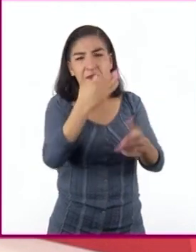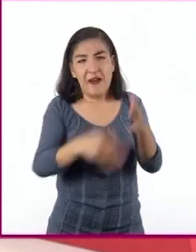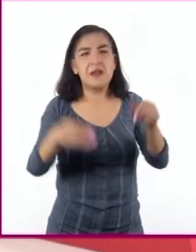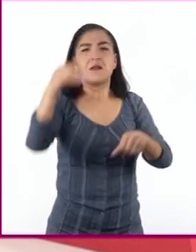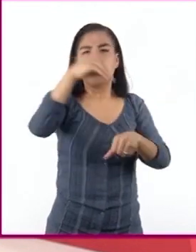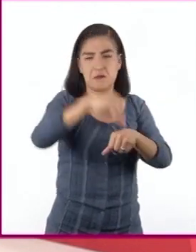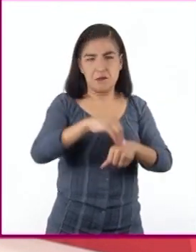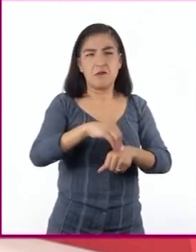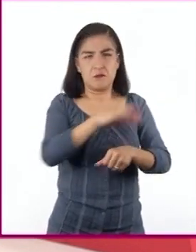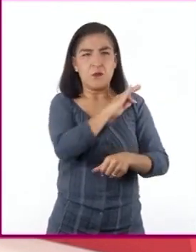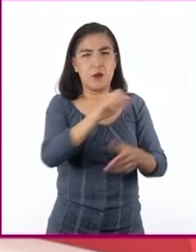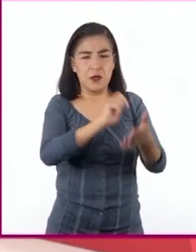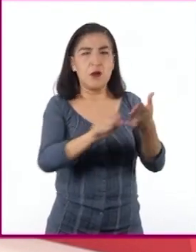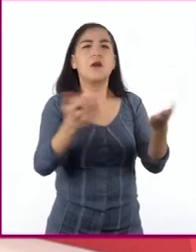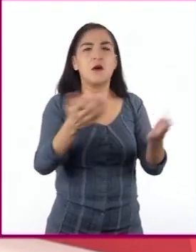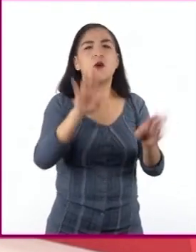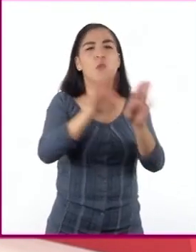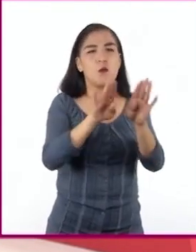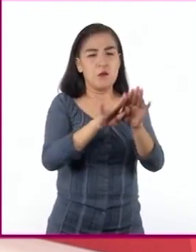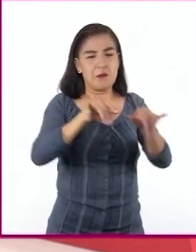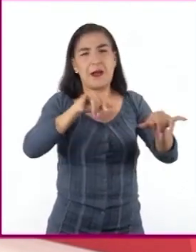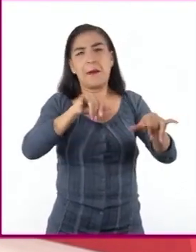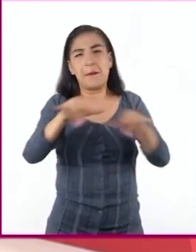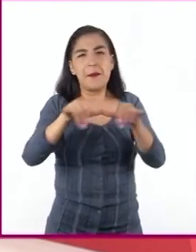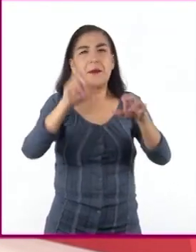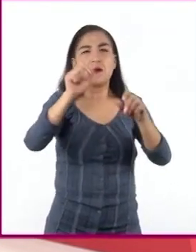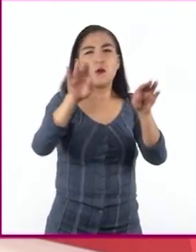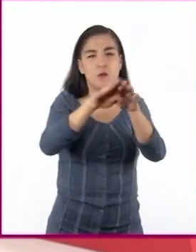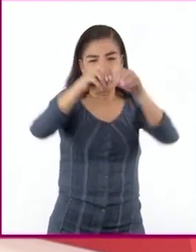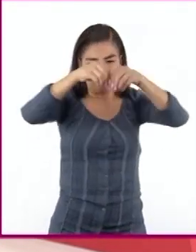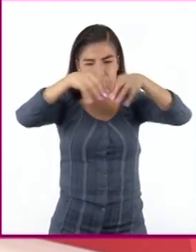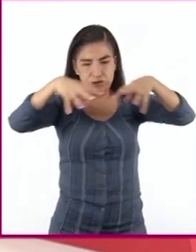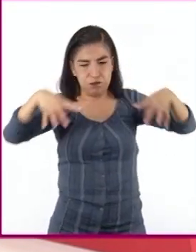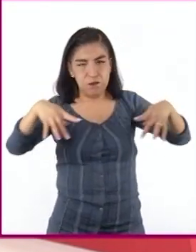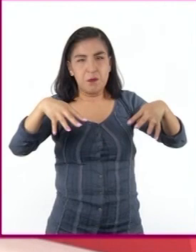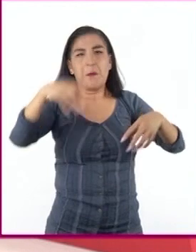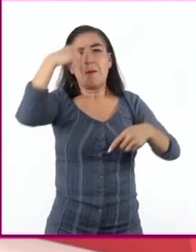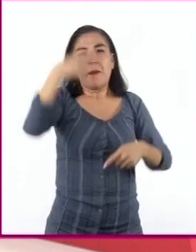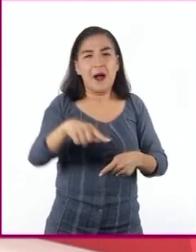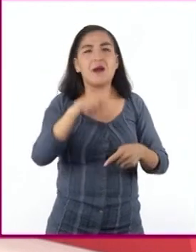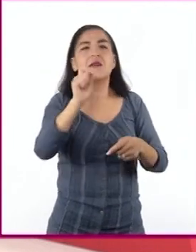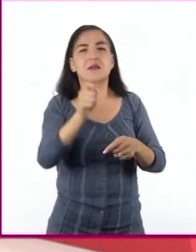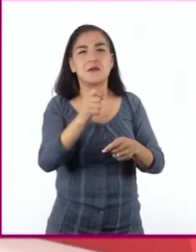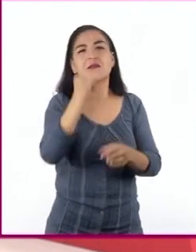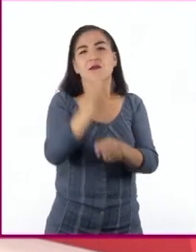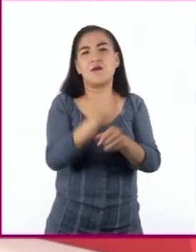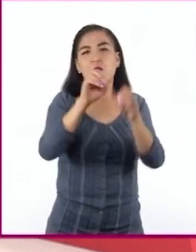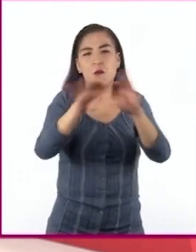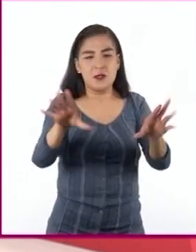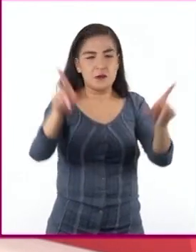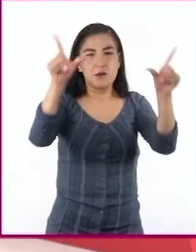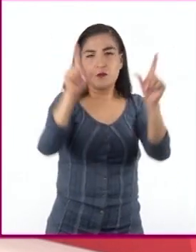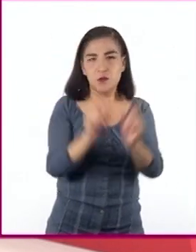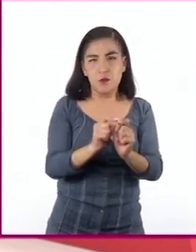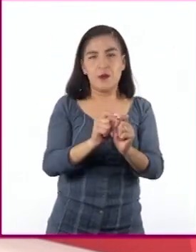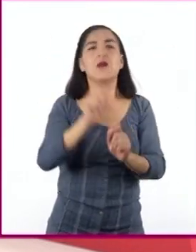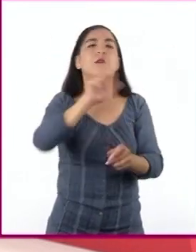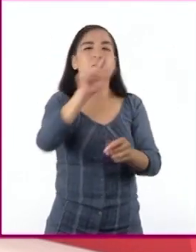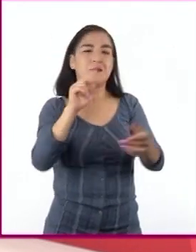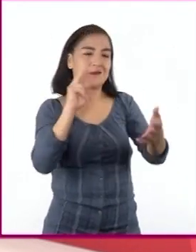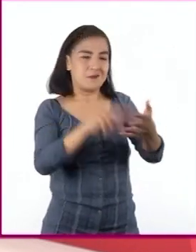prefieren, realizar un diagrama o esquema que les permita sintetizar la información y tenerla a la mano.